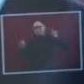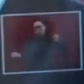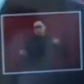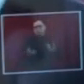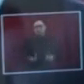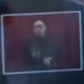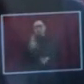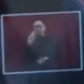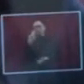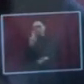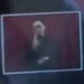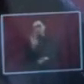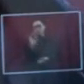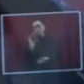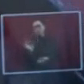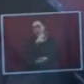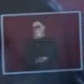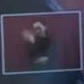son